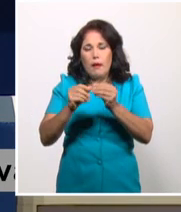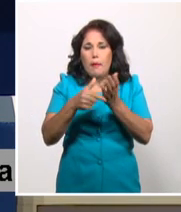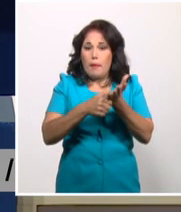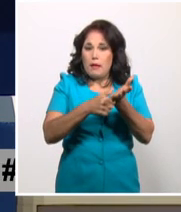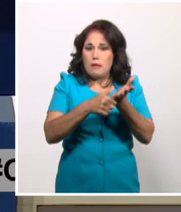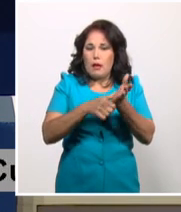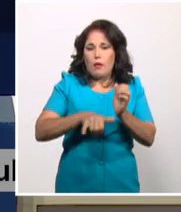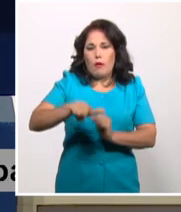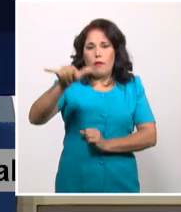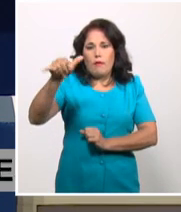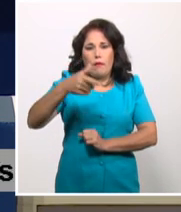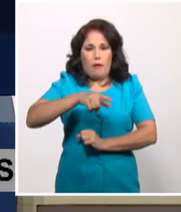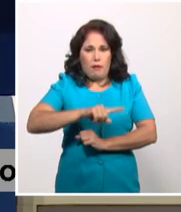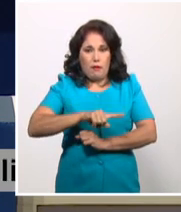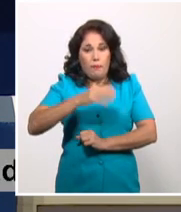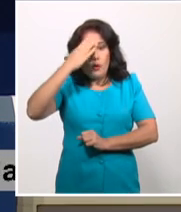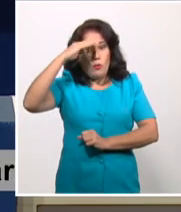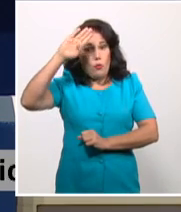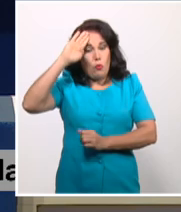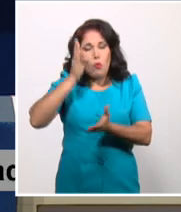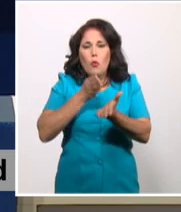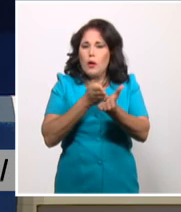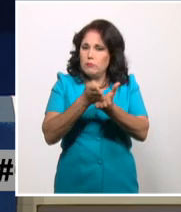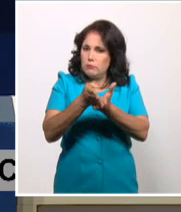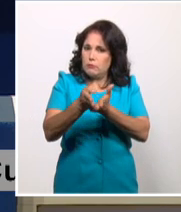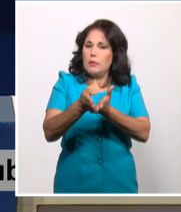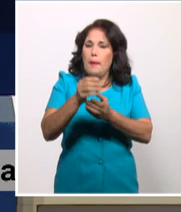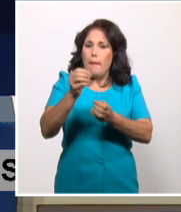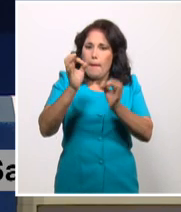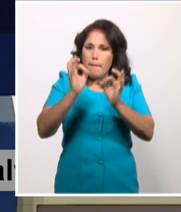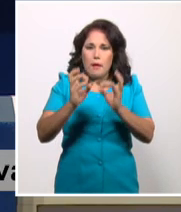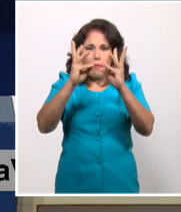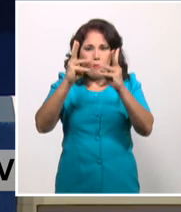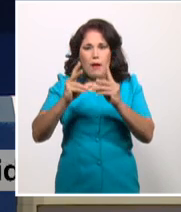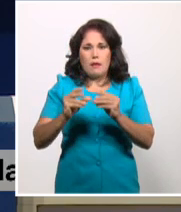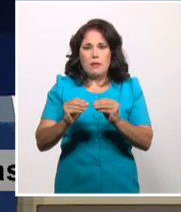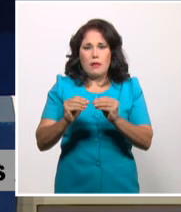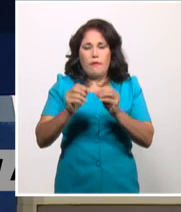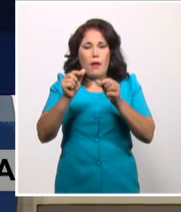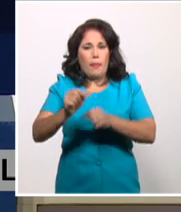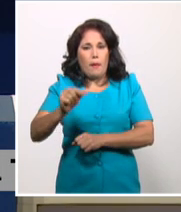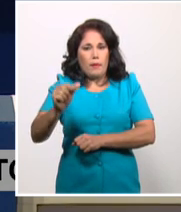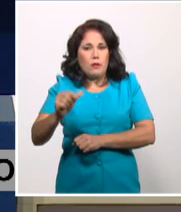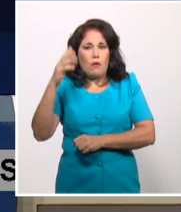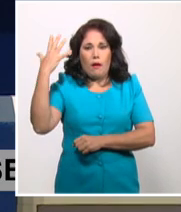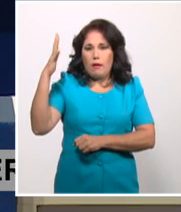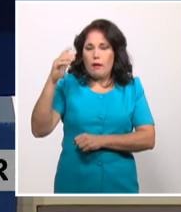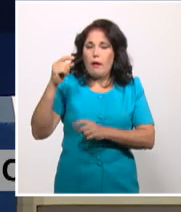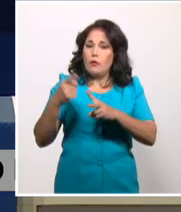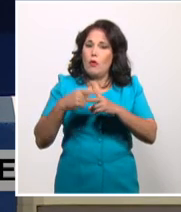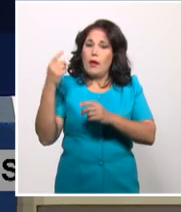tal. En Cuba se mantiene prácticamente la misma cifra de extranjeros y